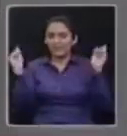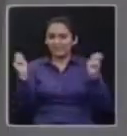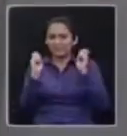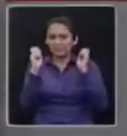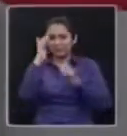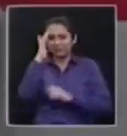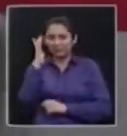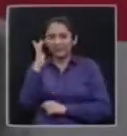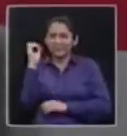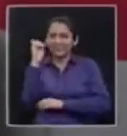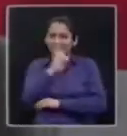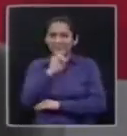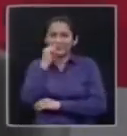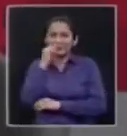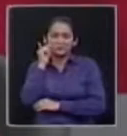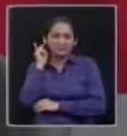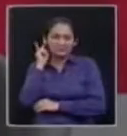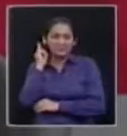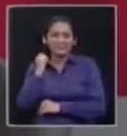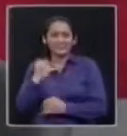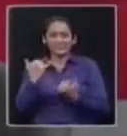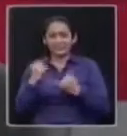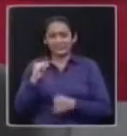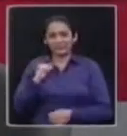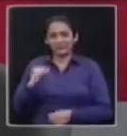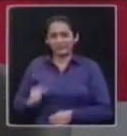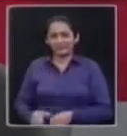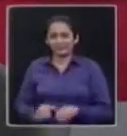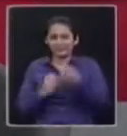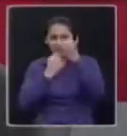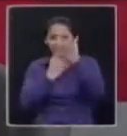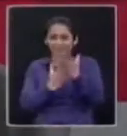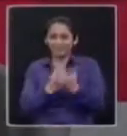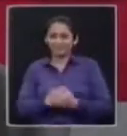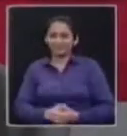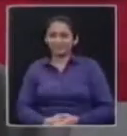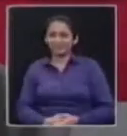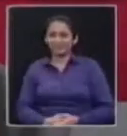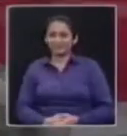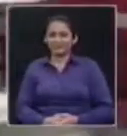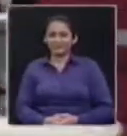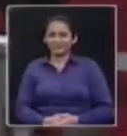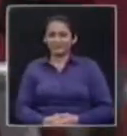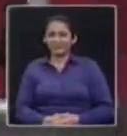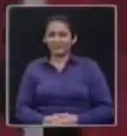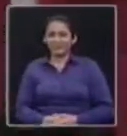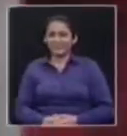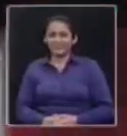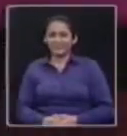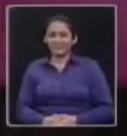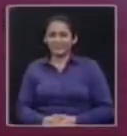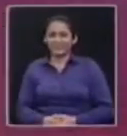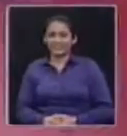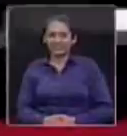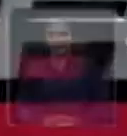Día del Niño. Nelly Aguiar nos tiene todos los detalles en nuestro segmento Buenas Noticias.